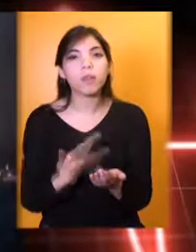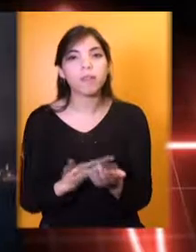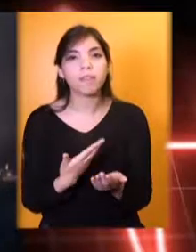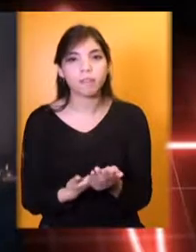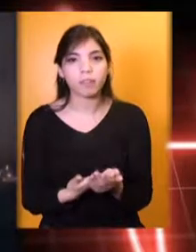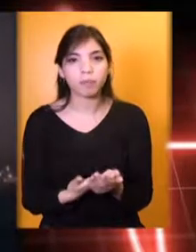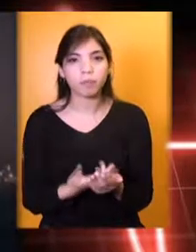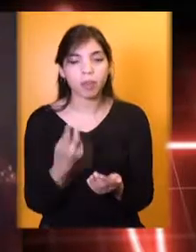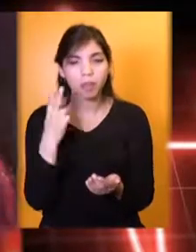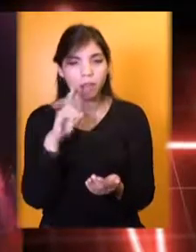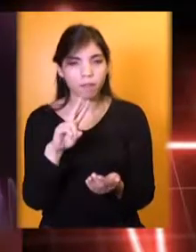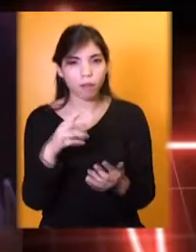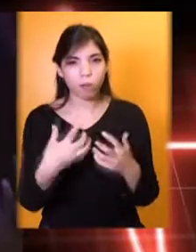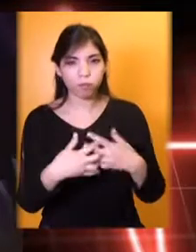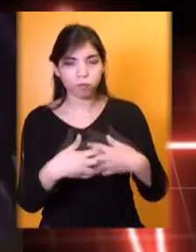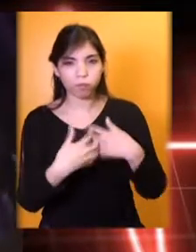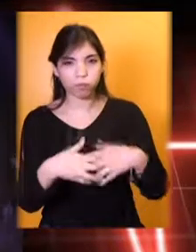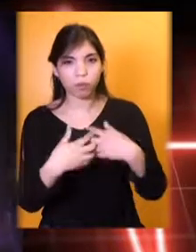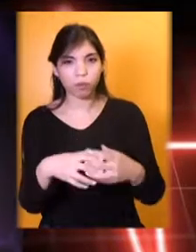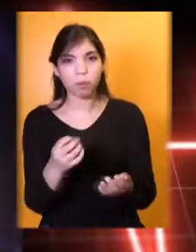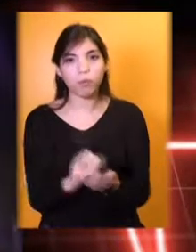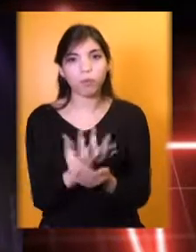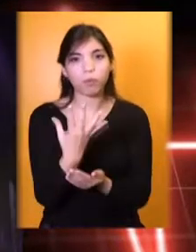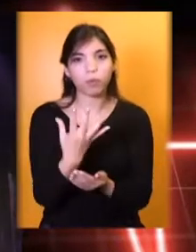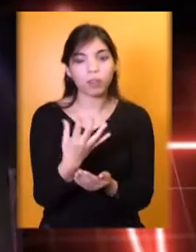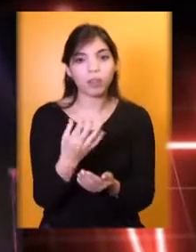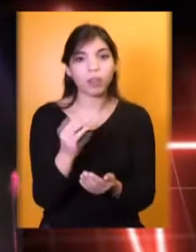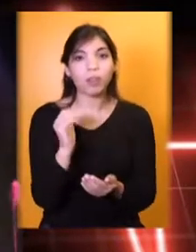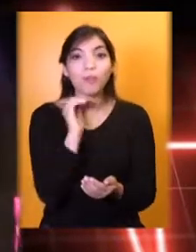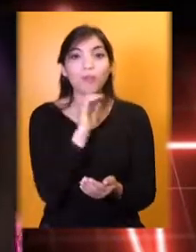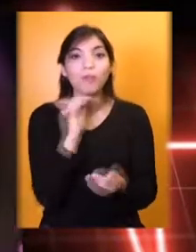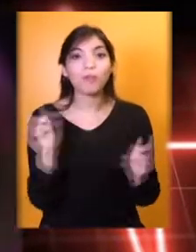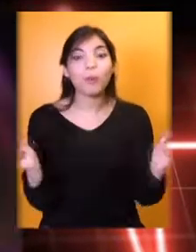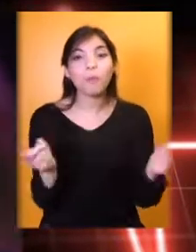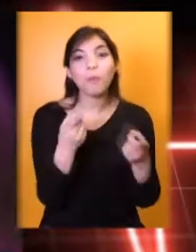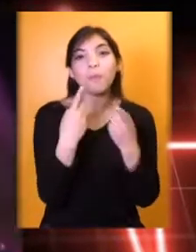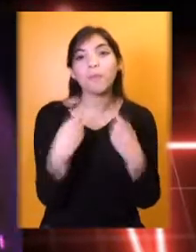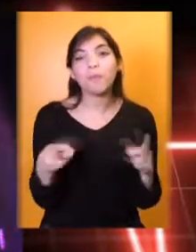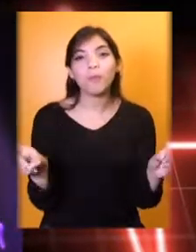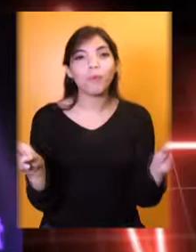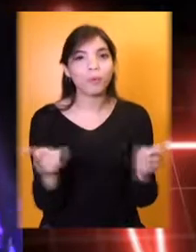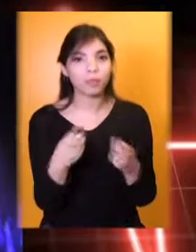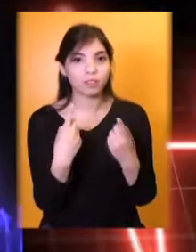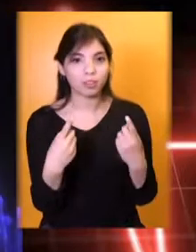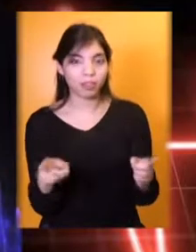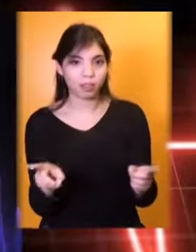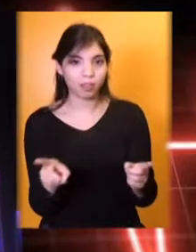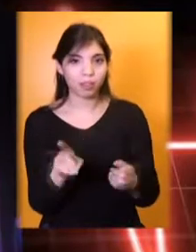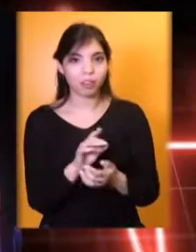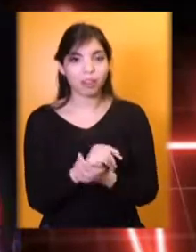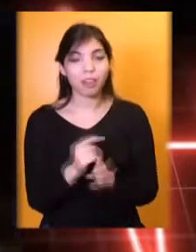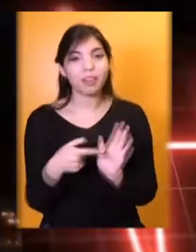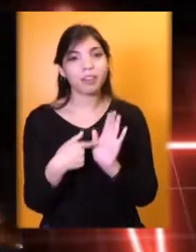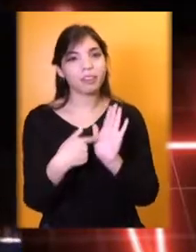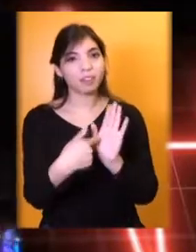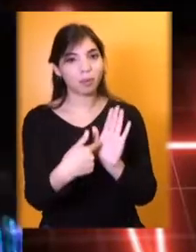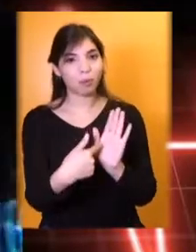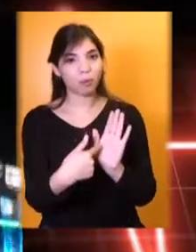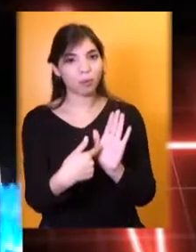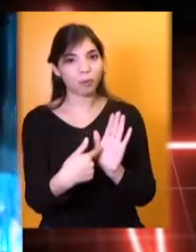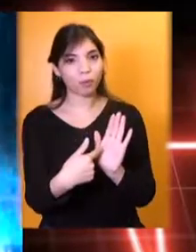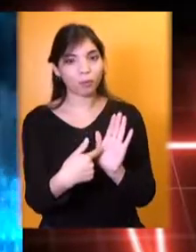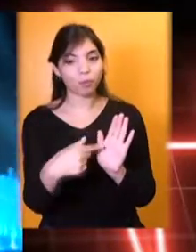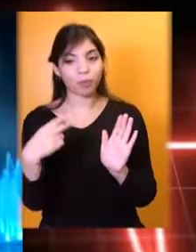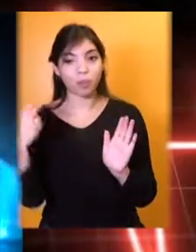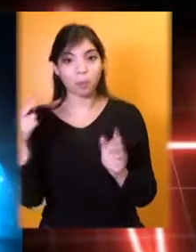cuál es y cómo se da el funcionamiento de esta obra, que con la música de Adele y el icónico We Are the Champions de Queen se mostró